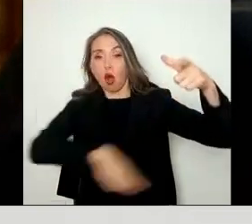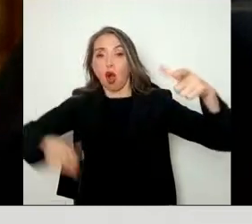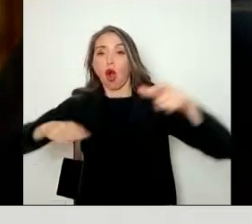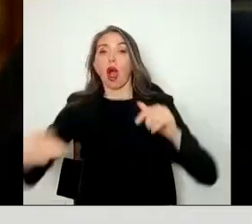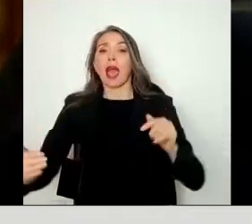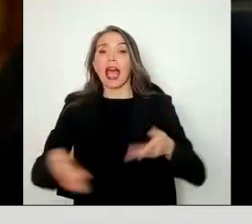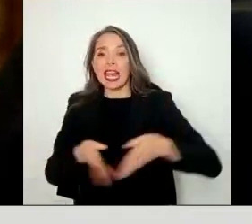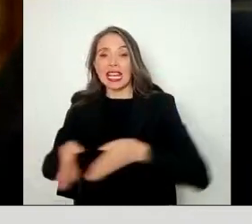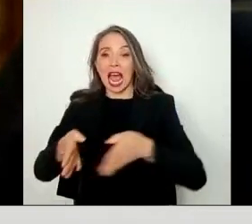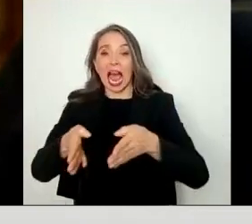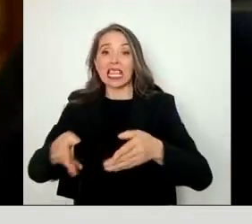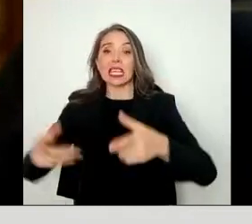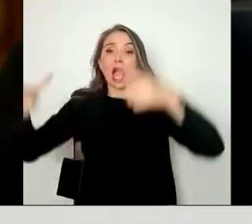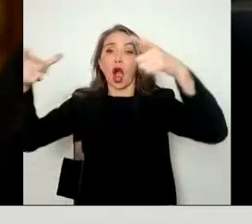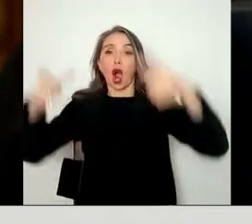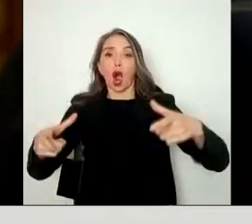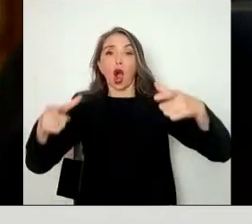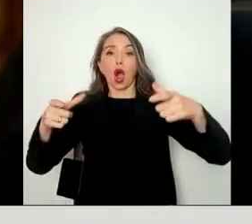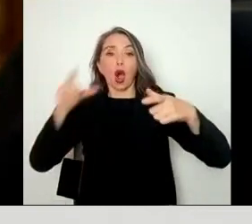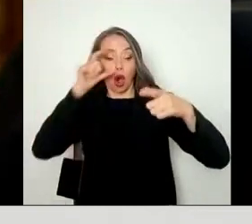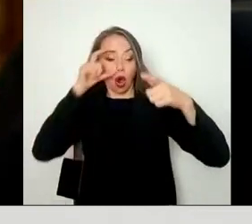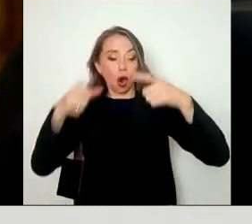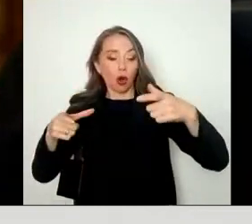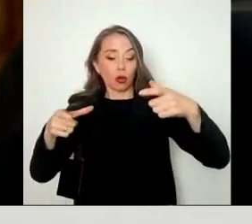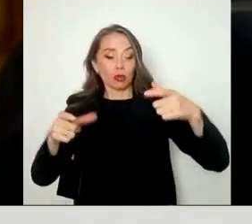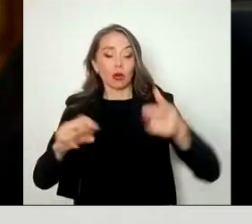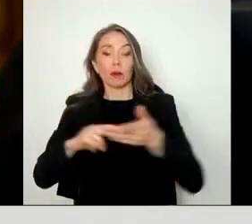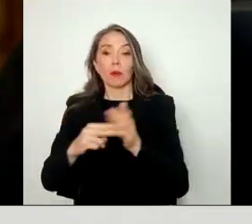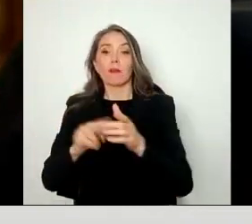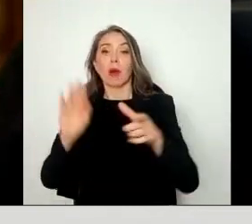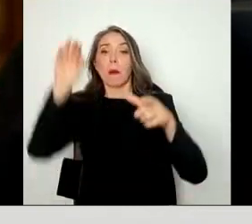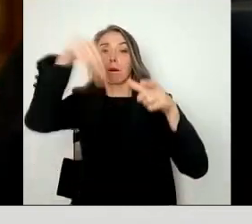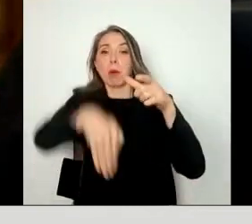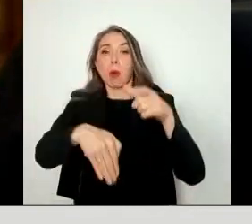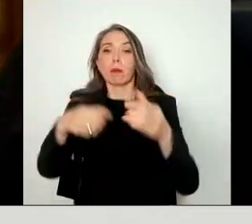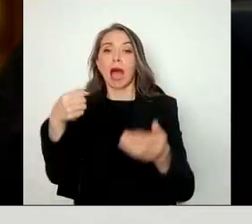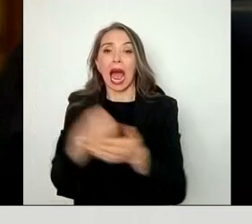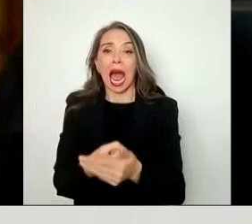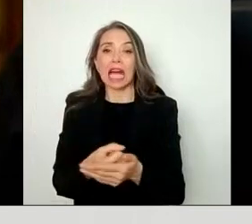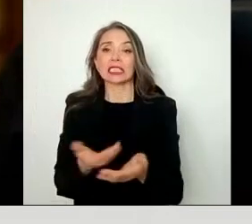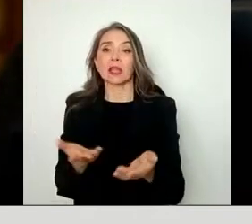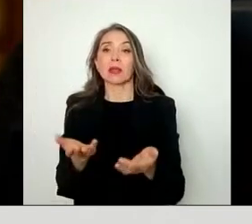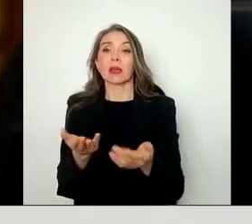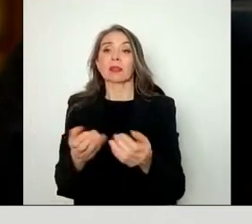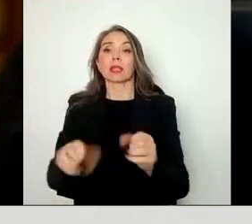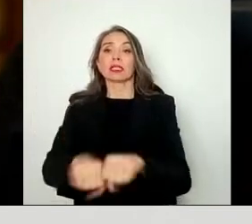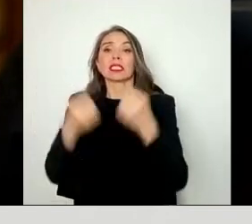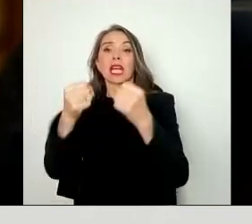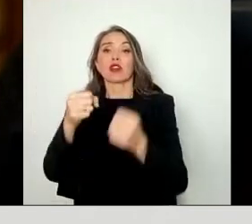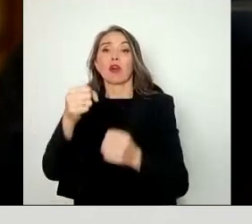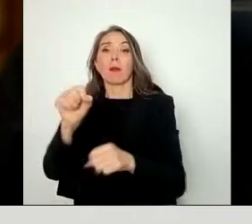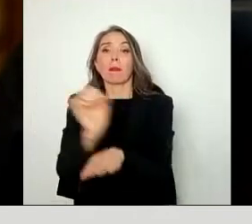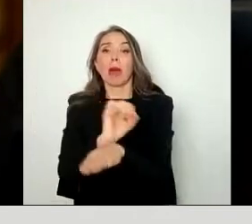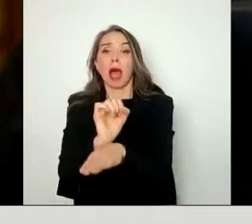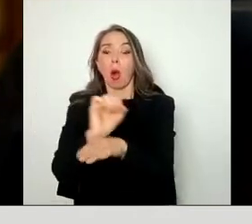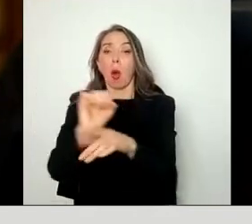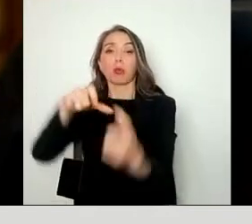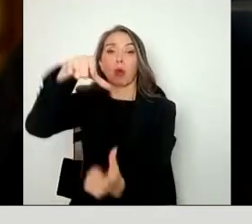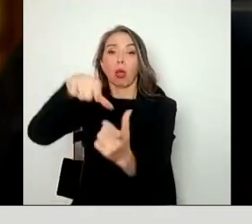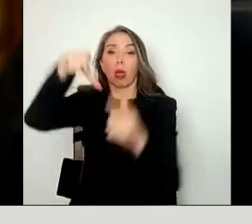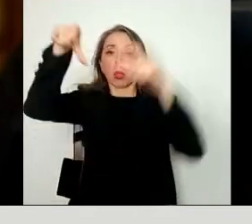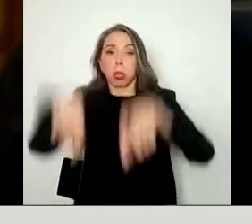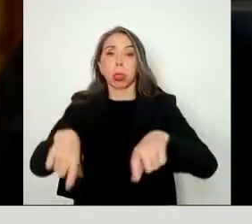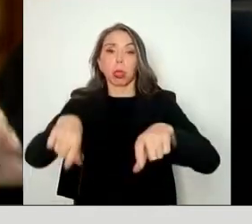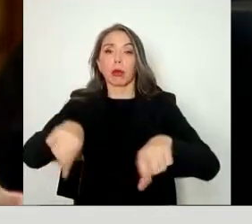Lamentablemente están teniendo accidentes Se están rompiendo y Afortunadamente no hemos pasado a mayores con las